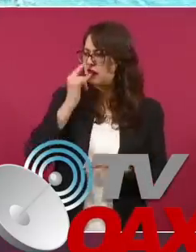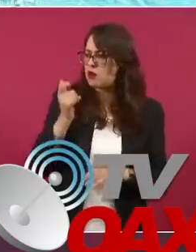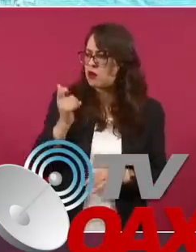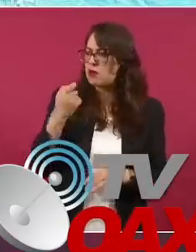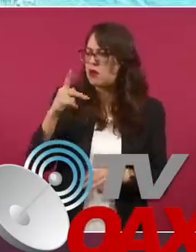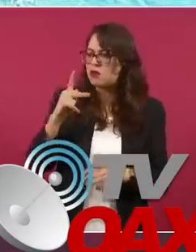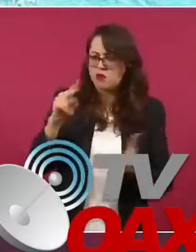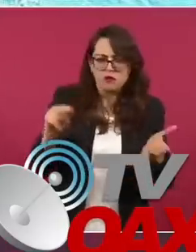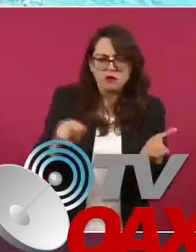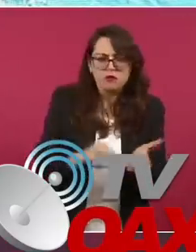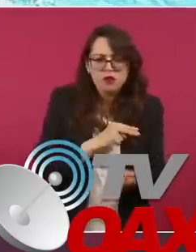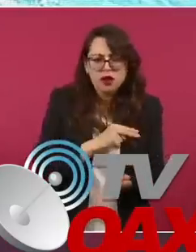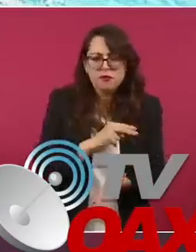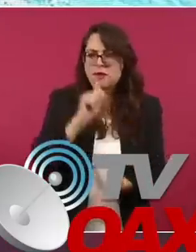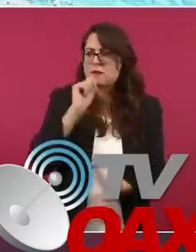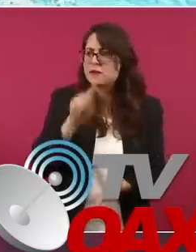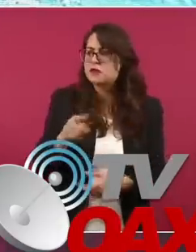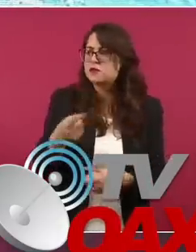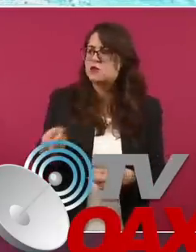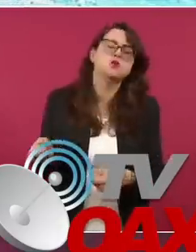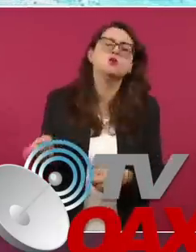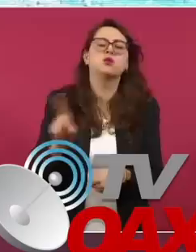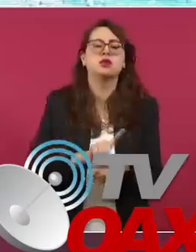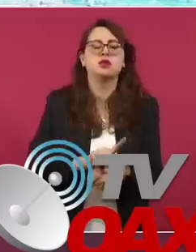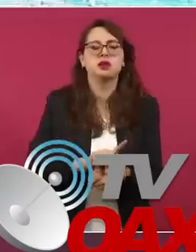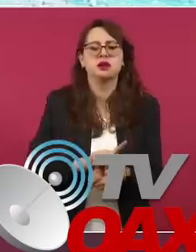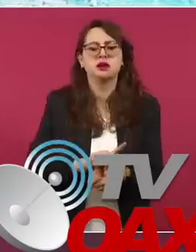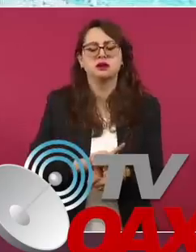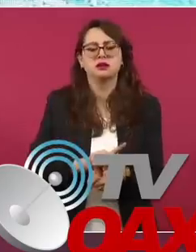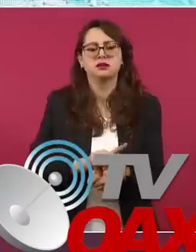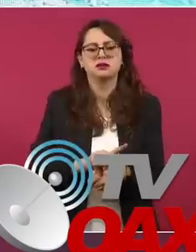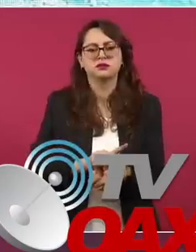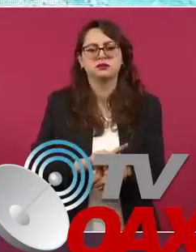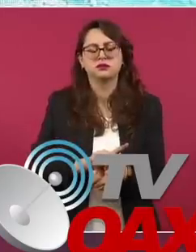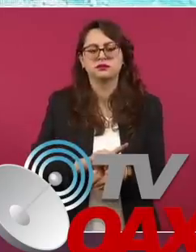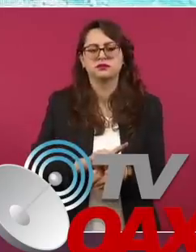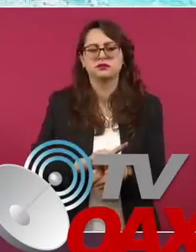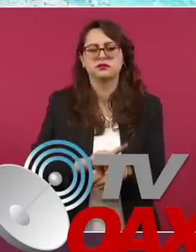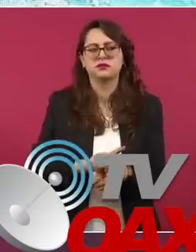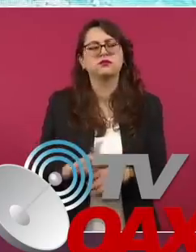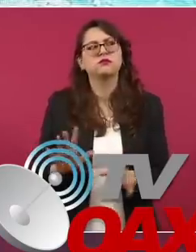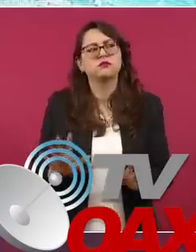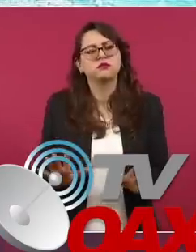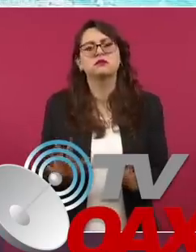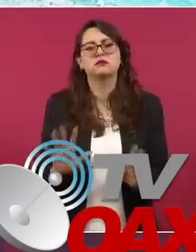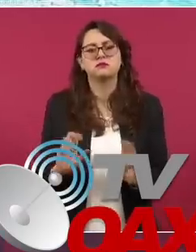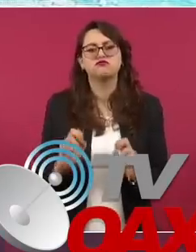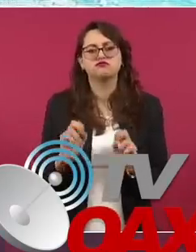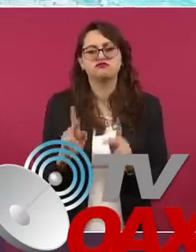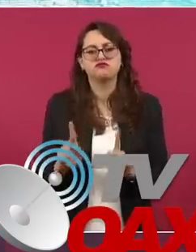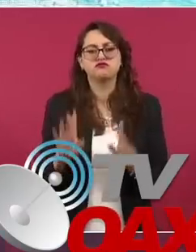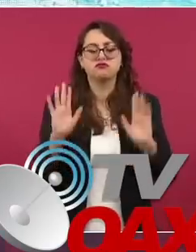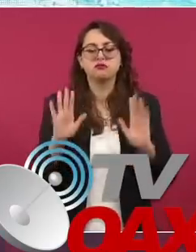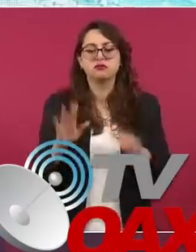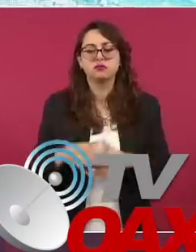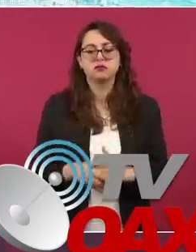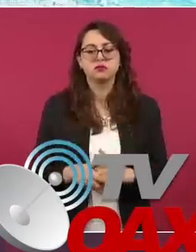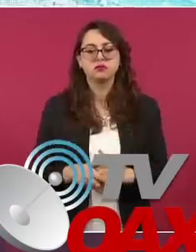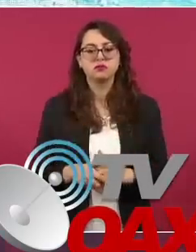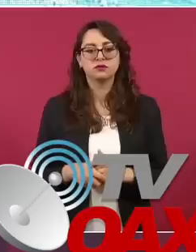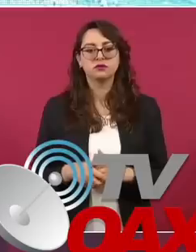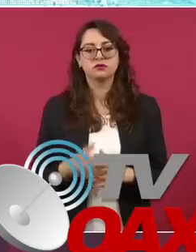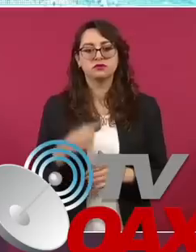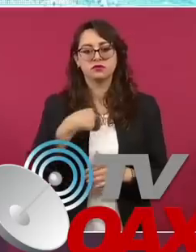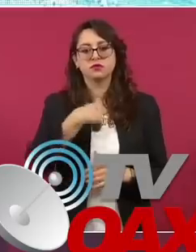íbamos a firmar, que iba yo a firmar el decreto. Entonces les